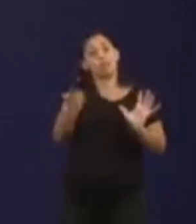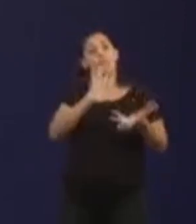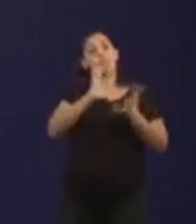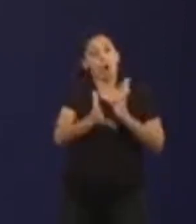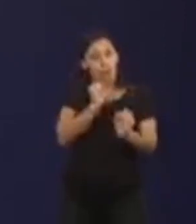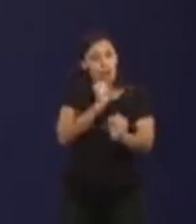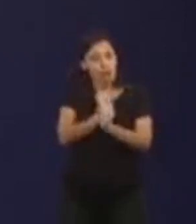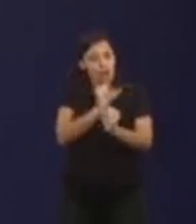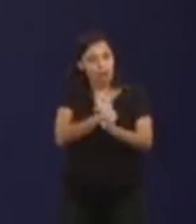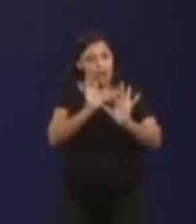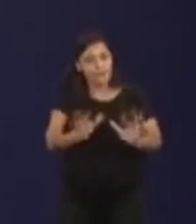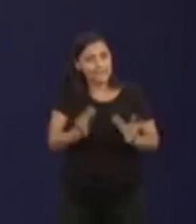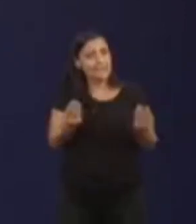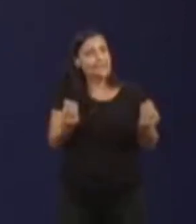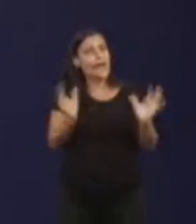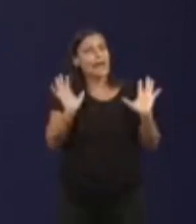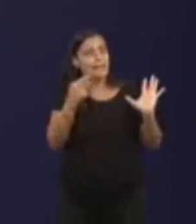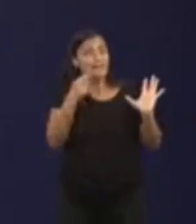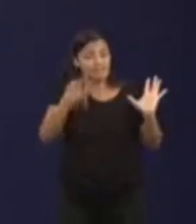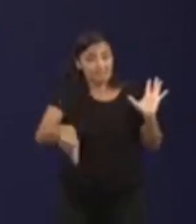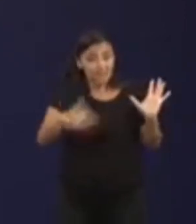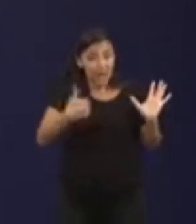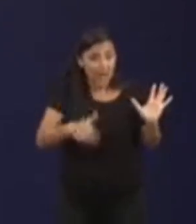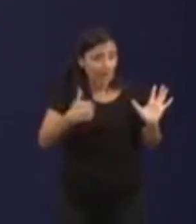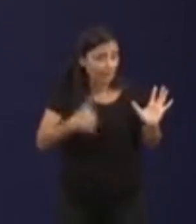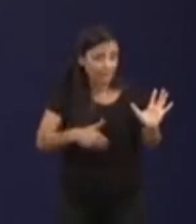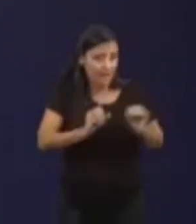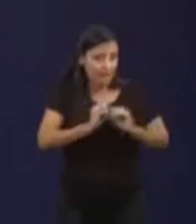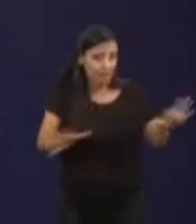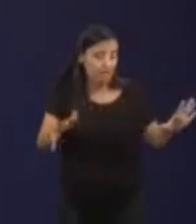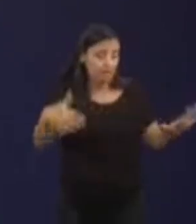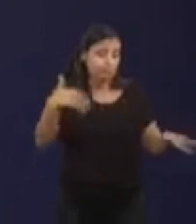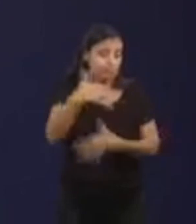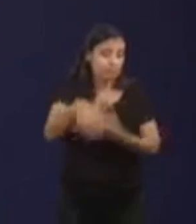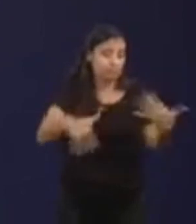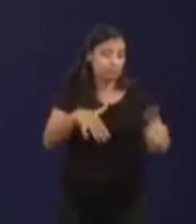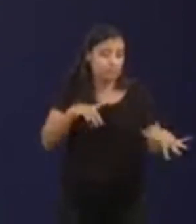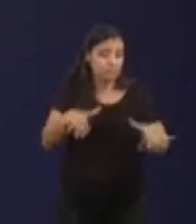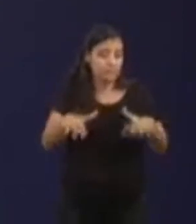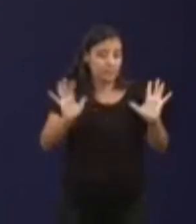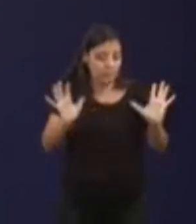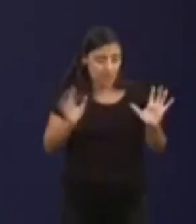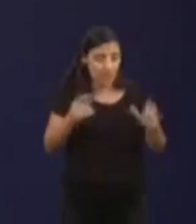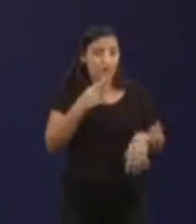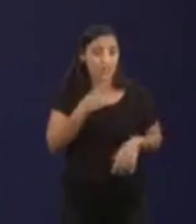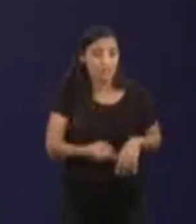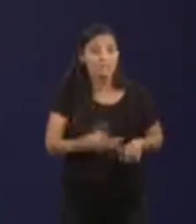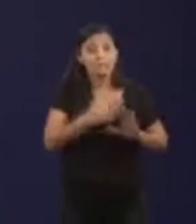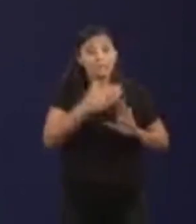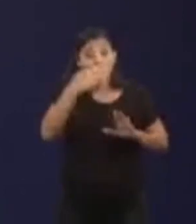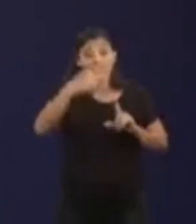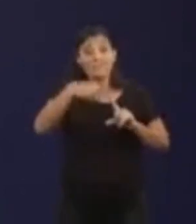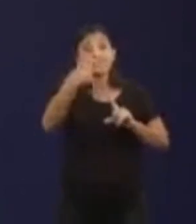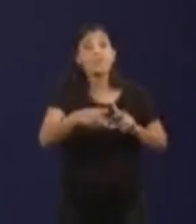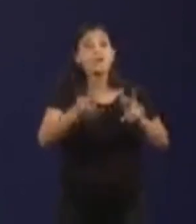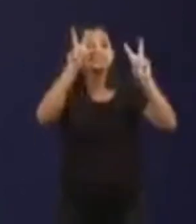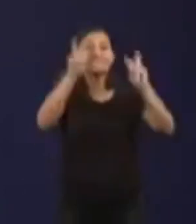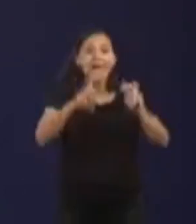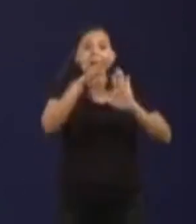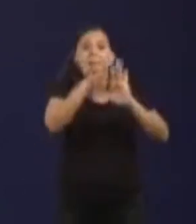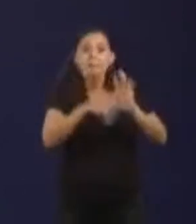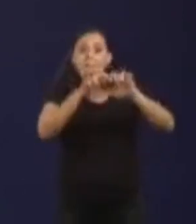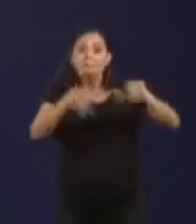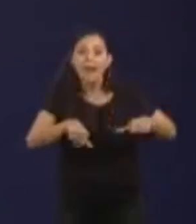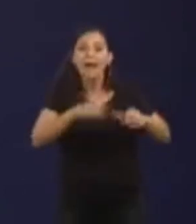baja calidad del populismo pero en este país fue peor Aún donde el esquema de subsidios y el